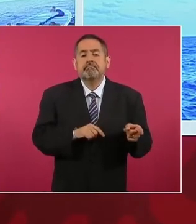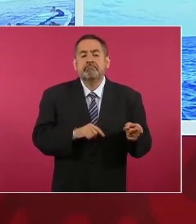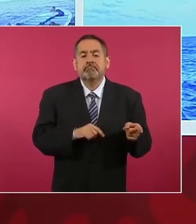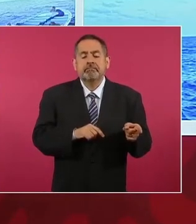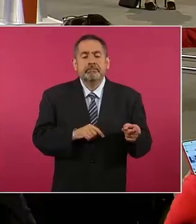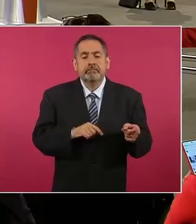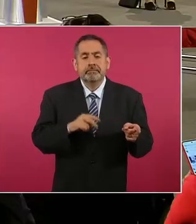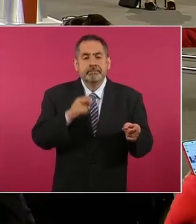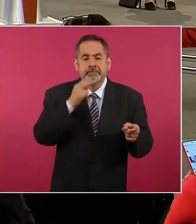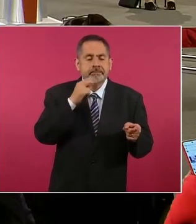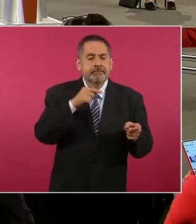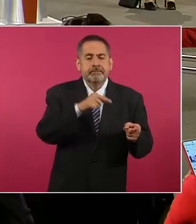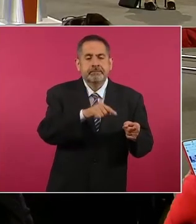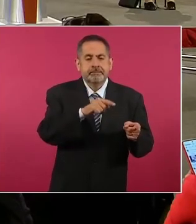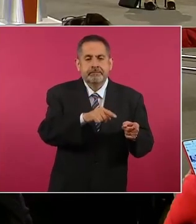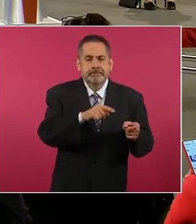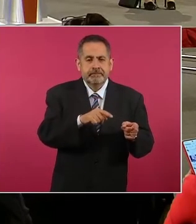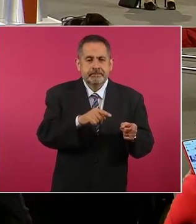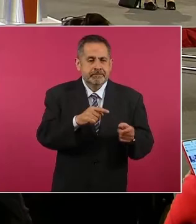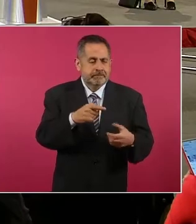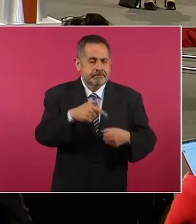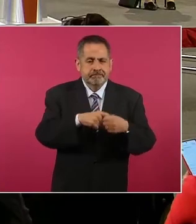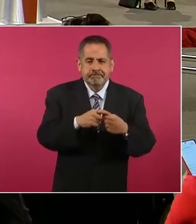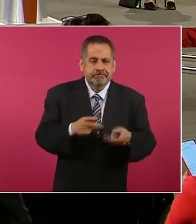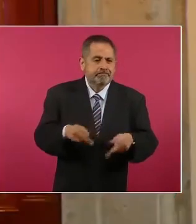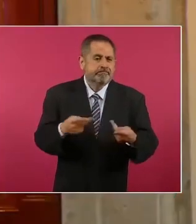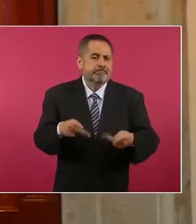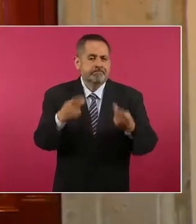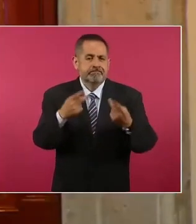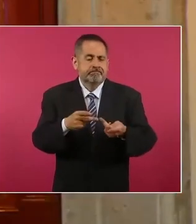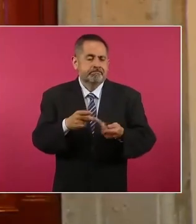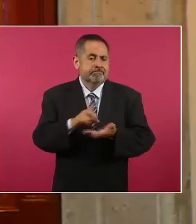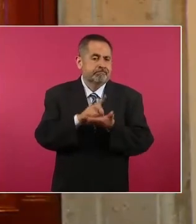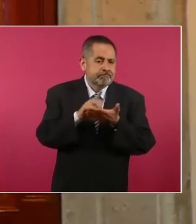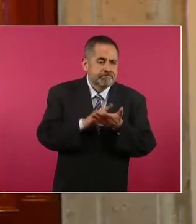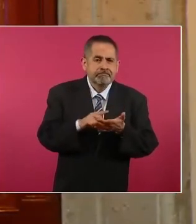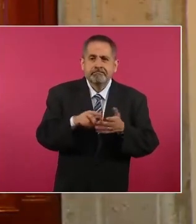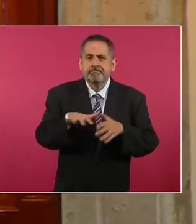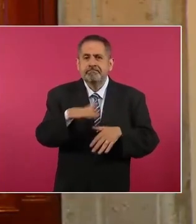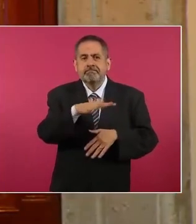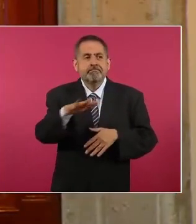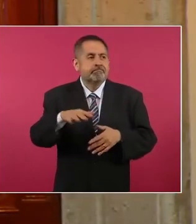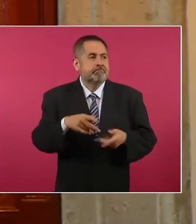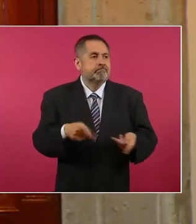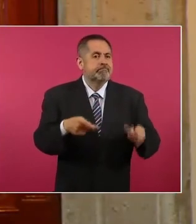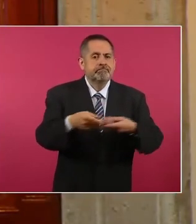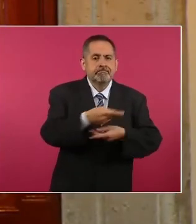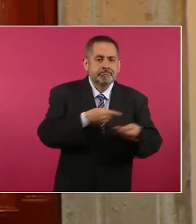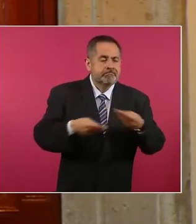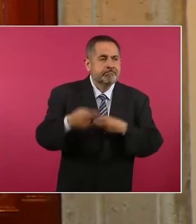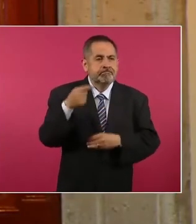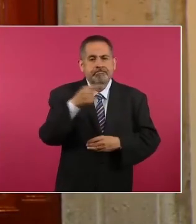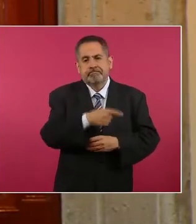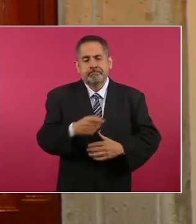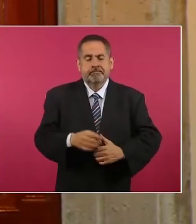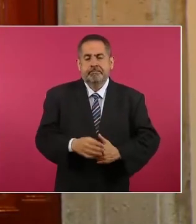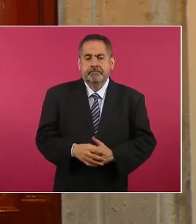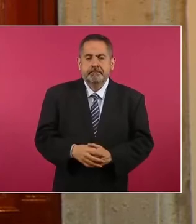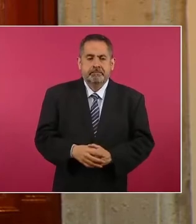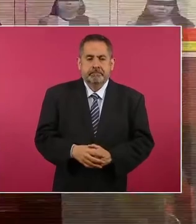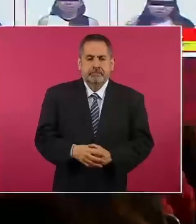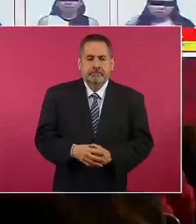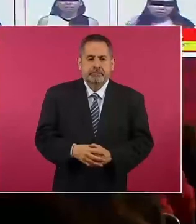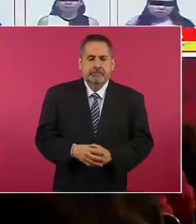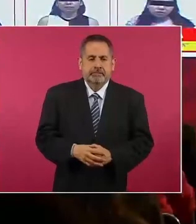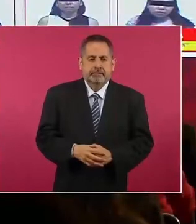utilización de este material para el trasiego de drogas en la mar. Siguiente. También como vinculaciones